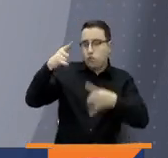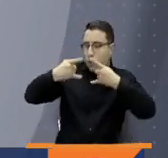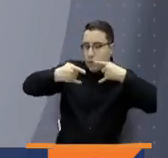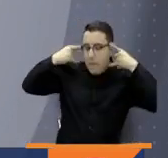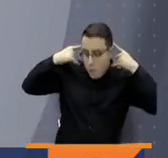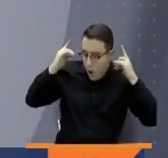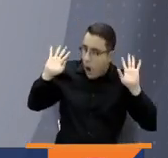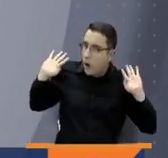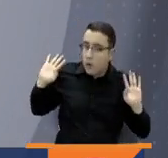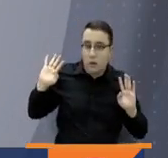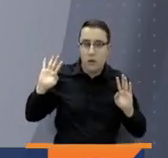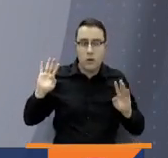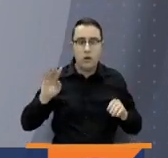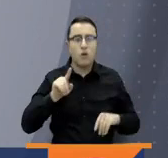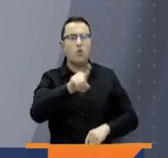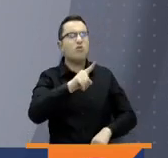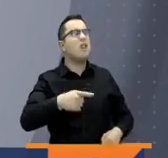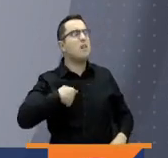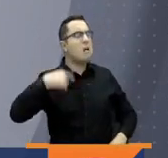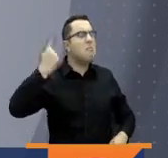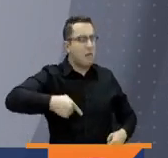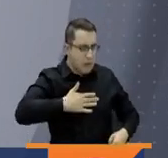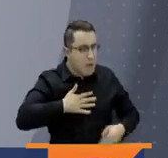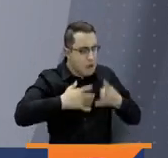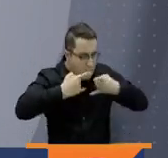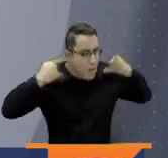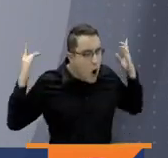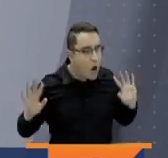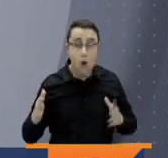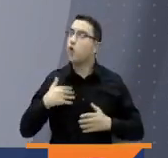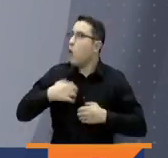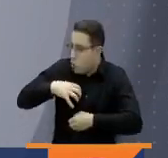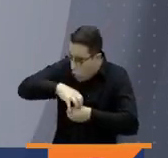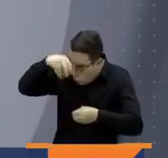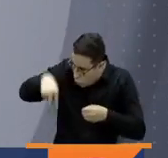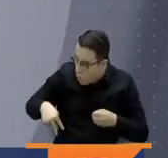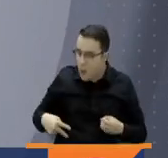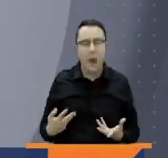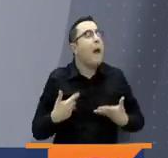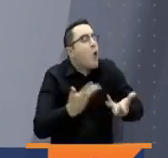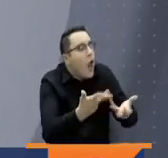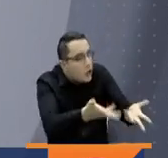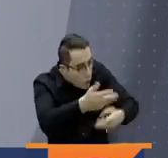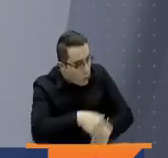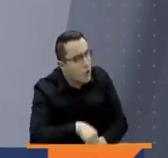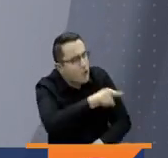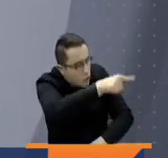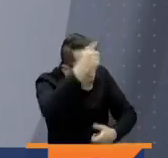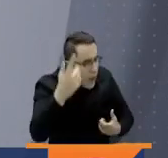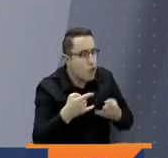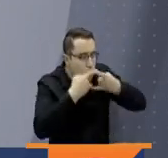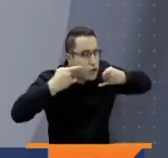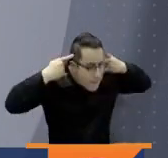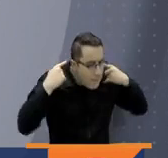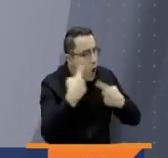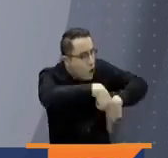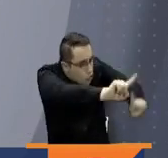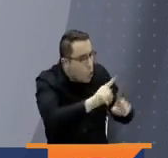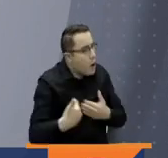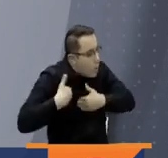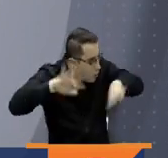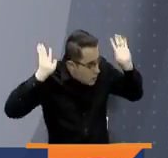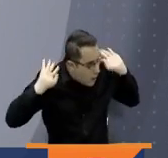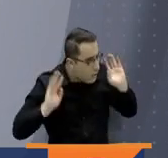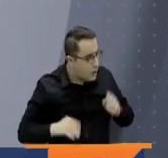¿Usted quién es para decirme a mí que le ponga tapabocas? Soy una ciudadana. Por eso, ¿y en qué la estoy afectando yo a usted? Usted tiene puesto su tapabocas, ¿en qué le afecto yo a usted?